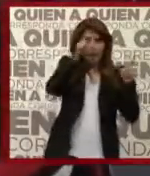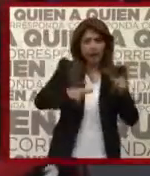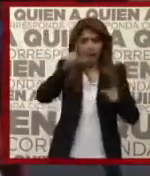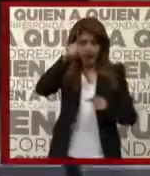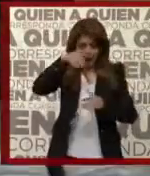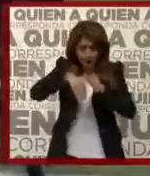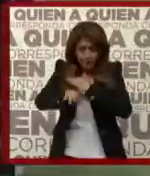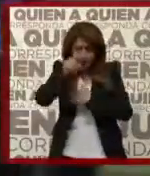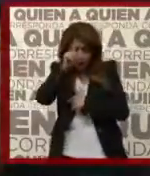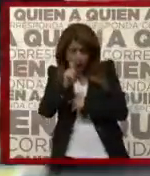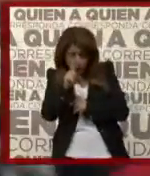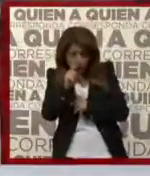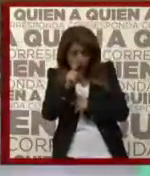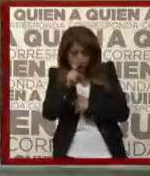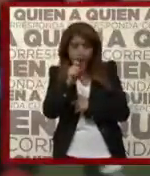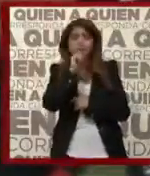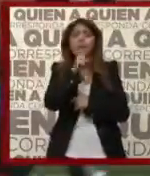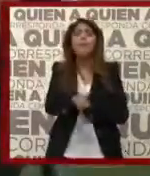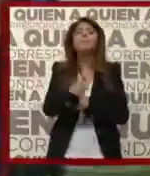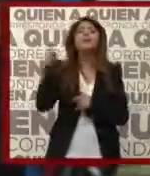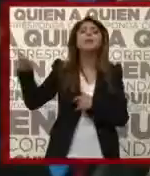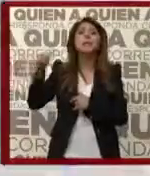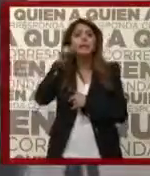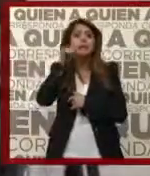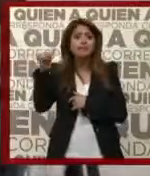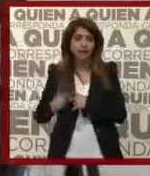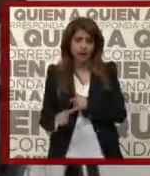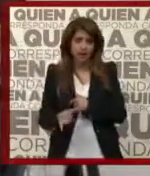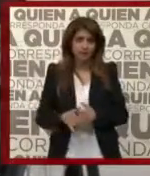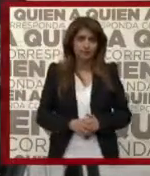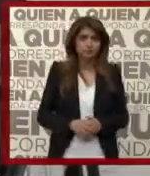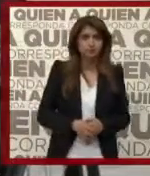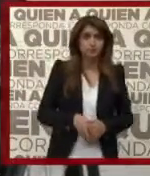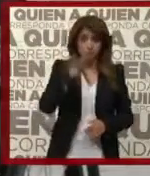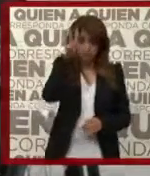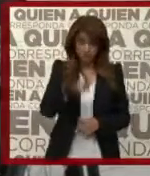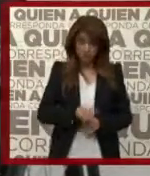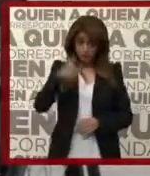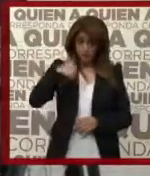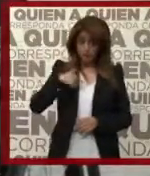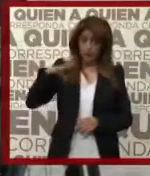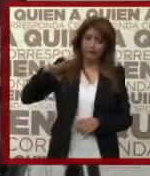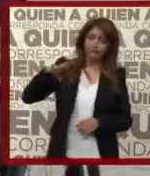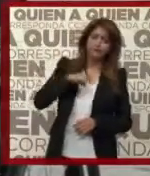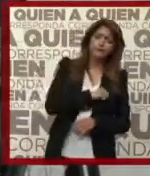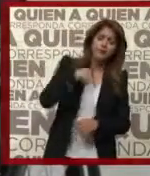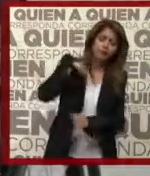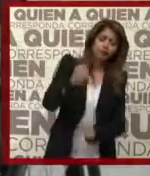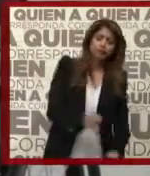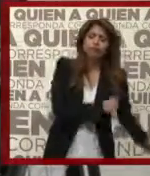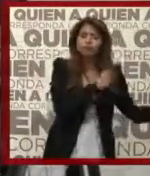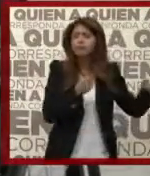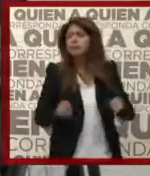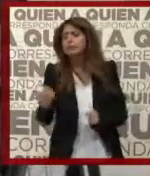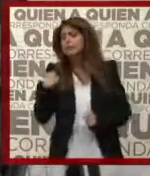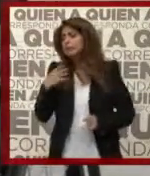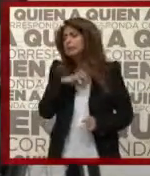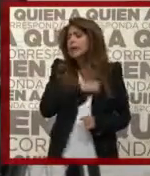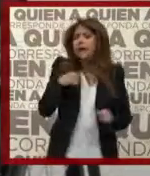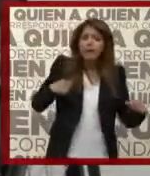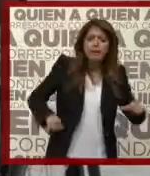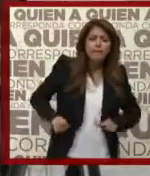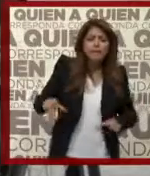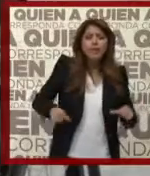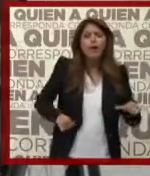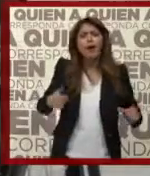y también en Italia. Me encanta el remo. Me apasiona, es algo que me encanta, ese